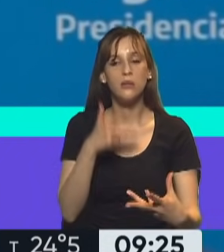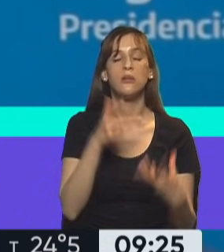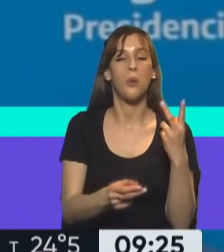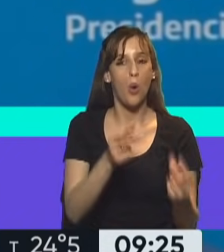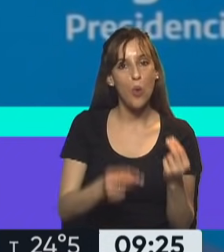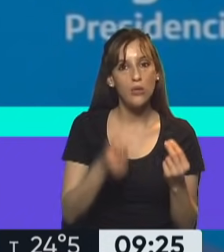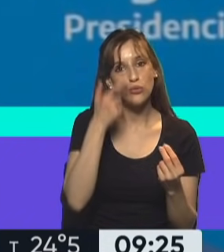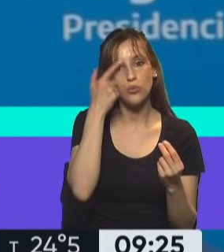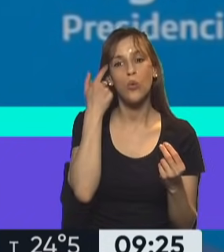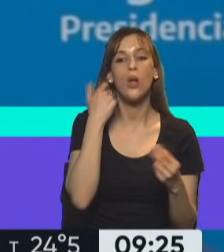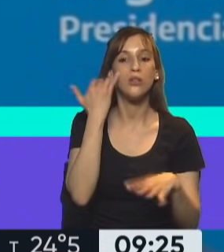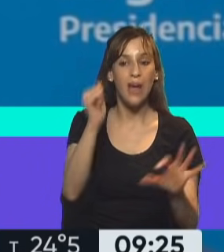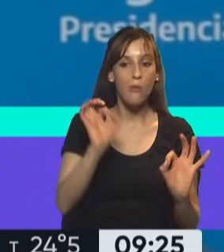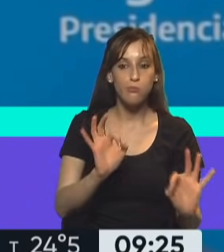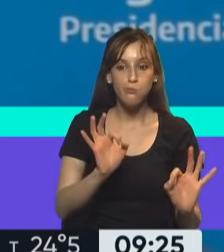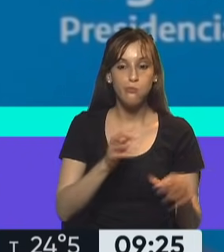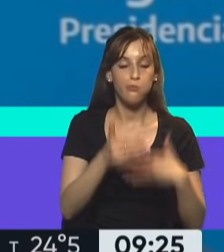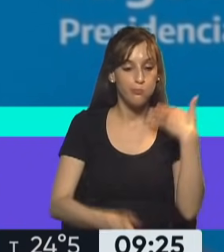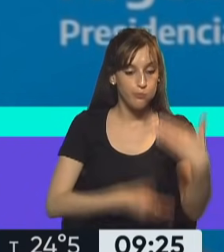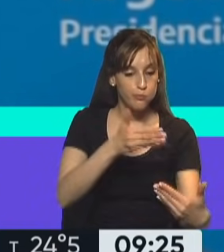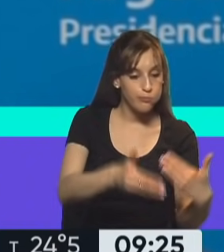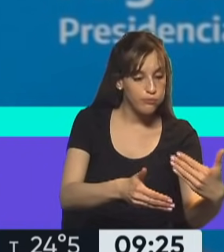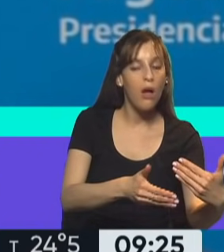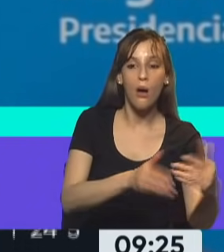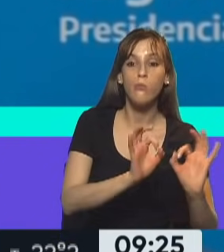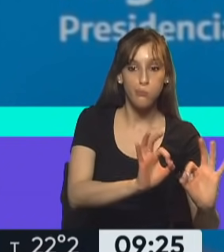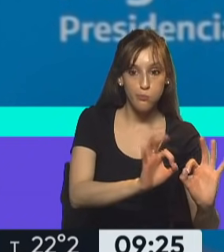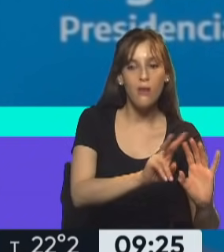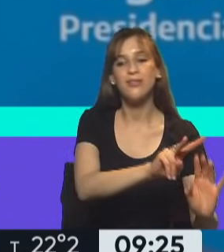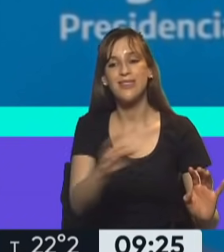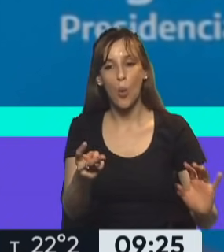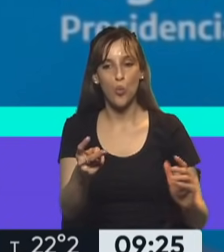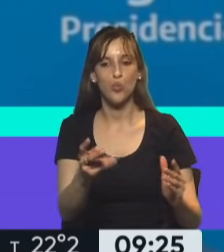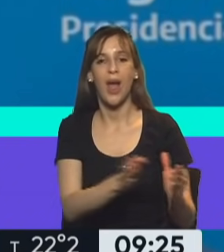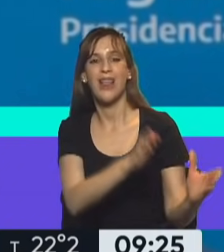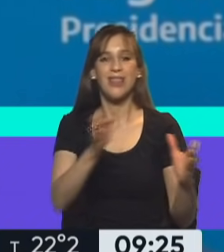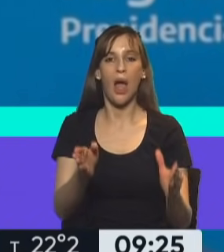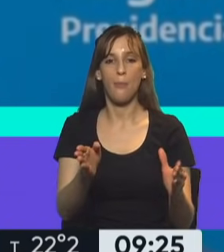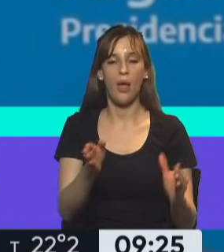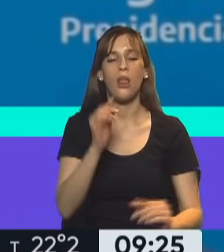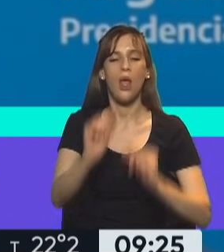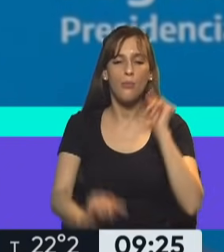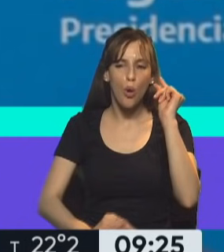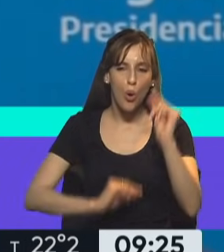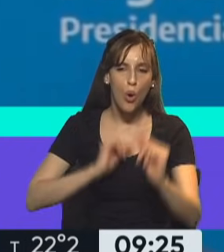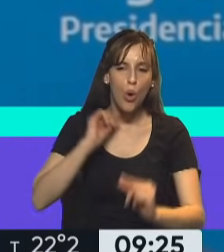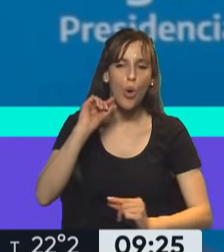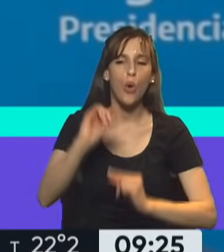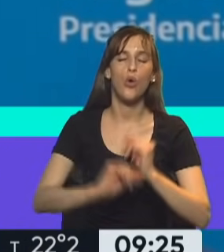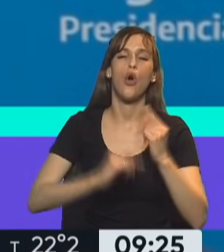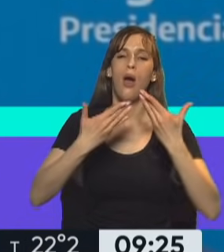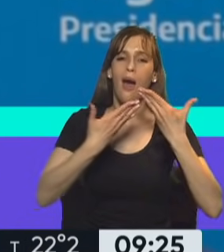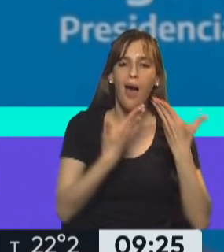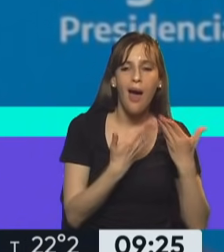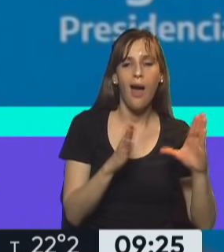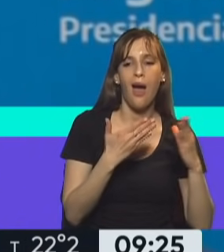vez que avanzamos con la vacunación, en la segunda etapa, que es esta recuperación paulatina y cuidada de las actividades, que